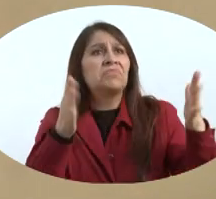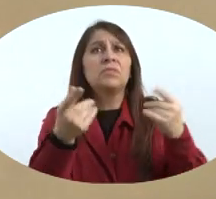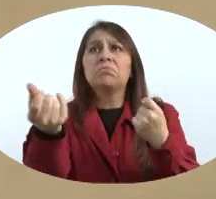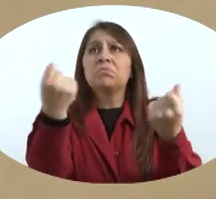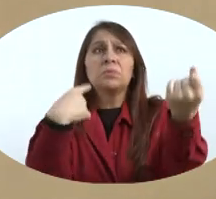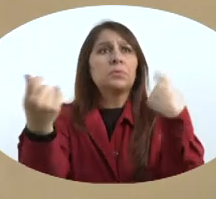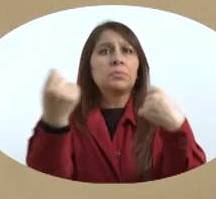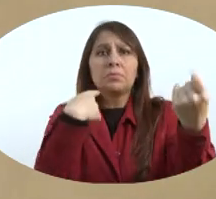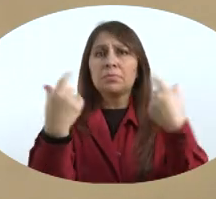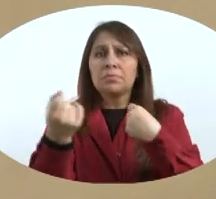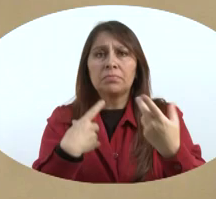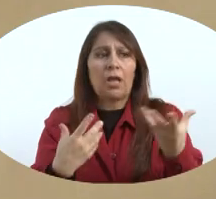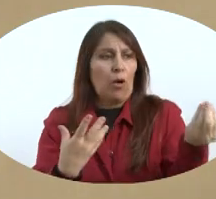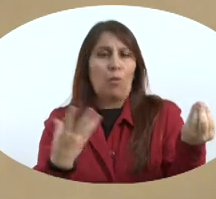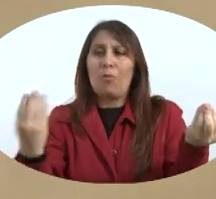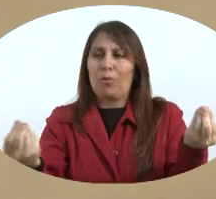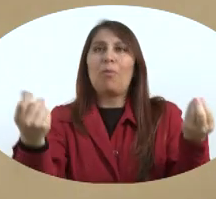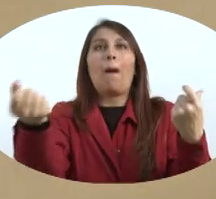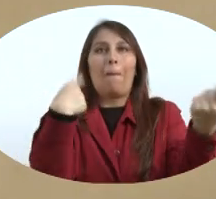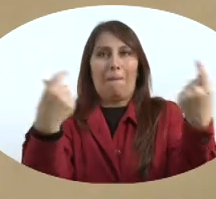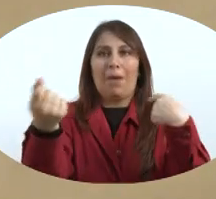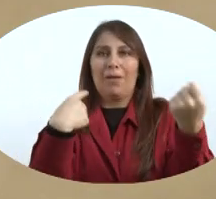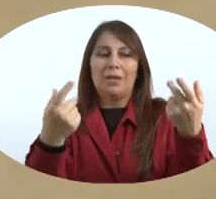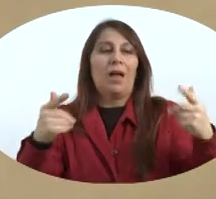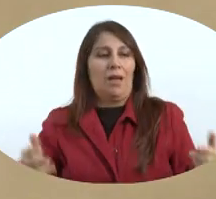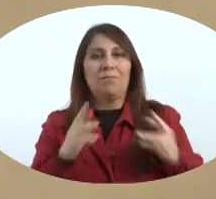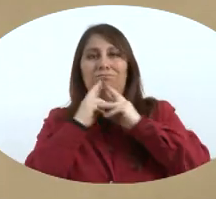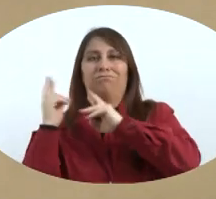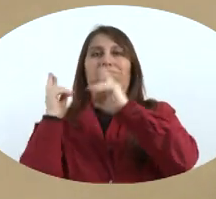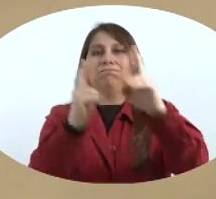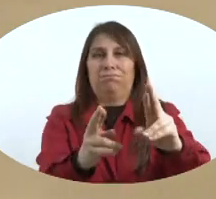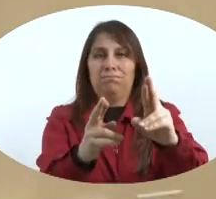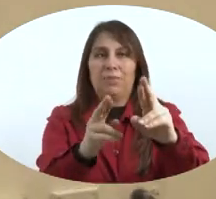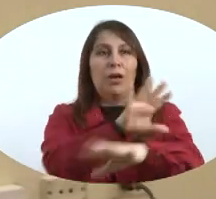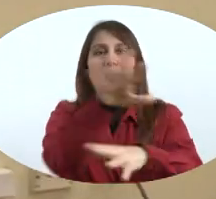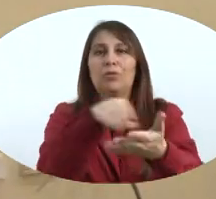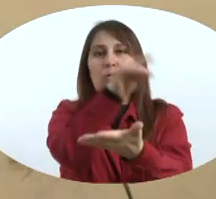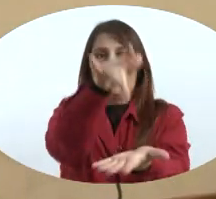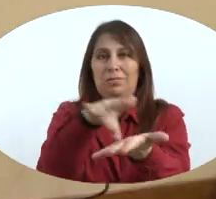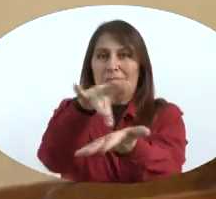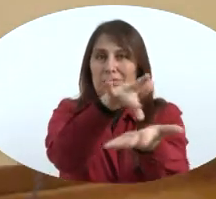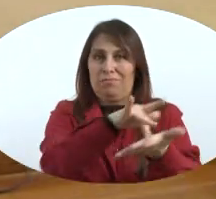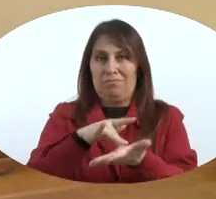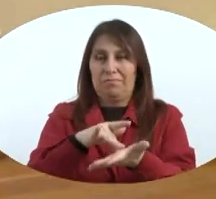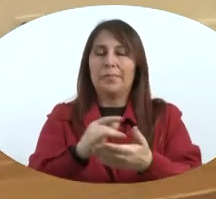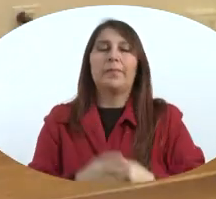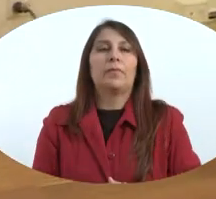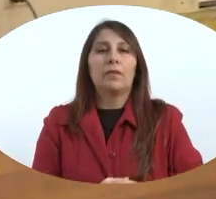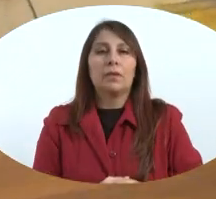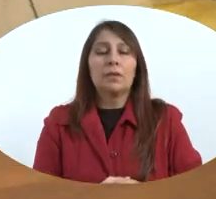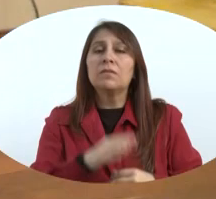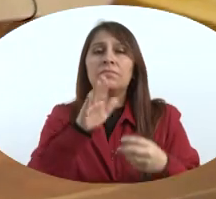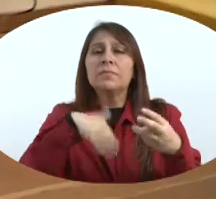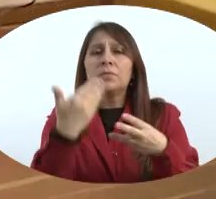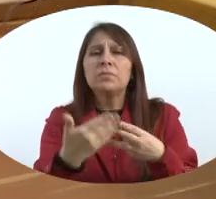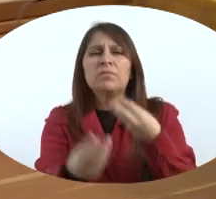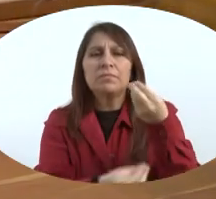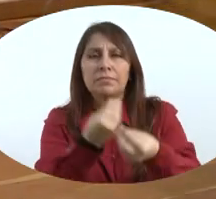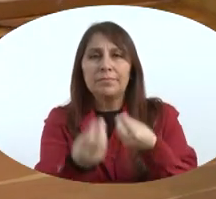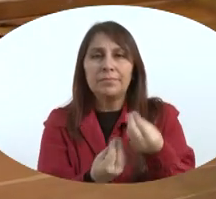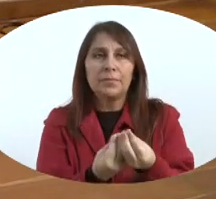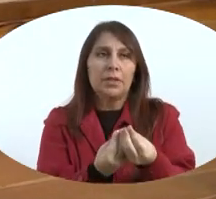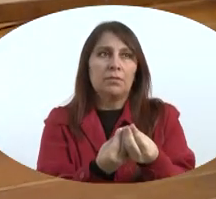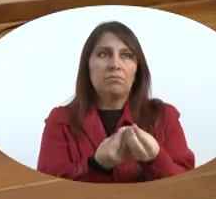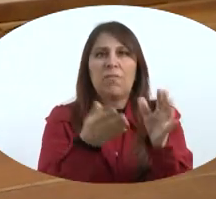que se realicen preguntas y respuestas por parte de los asistentes al evento seguido haremos algunos